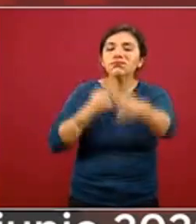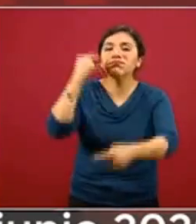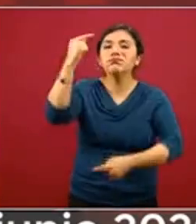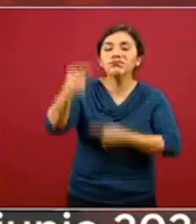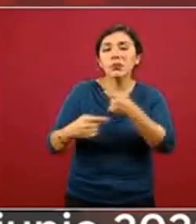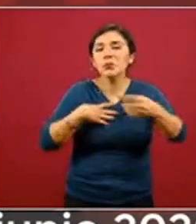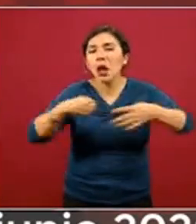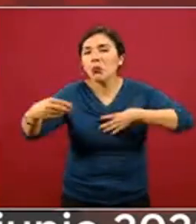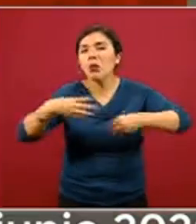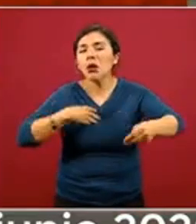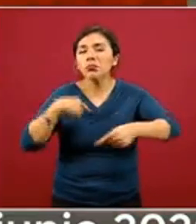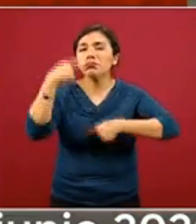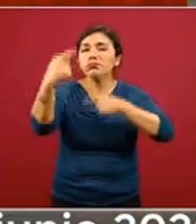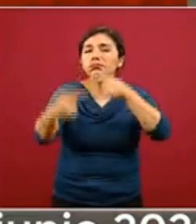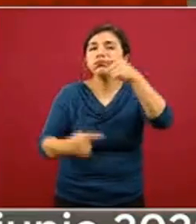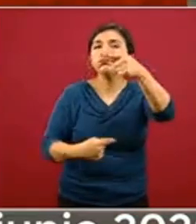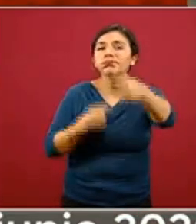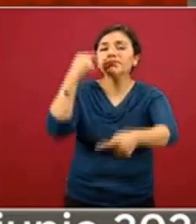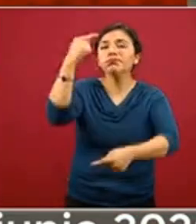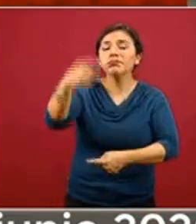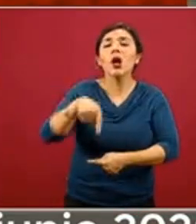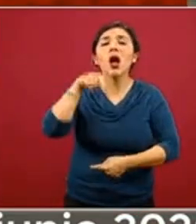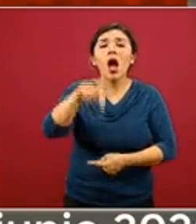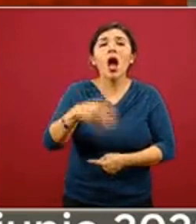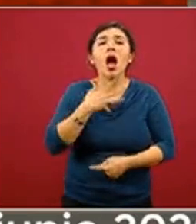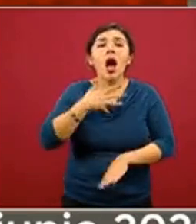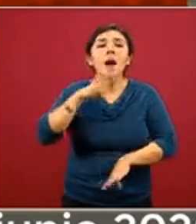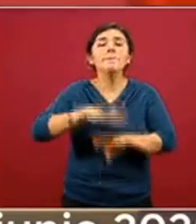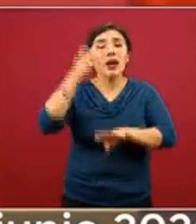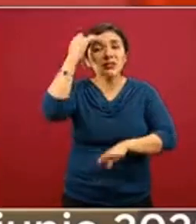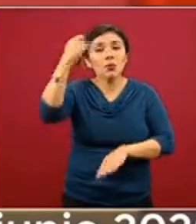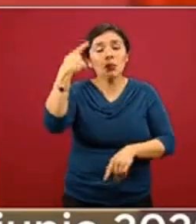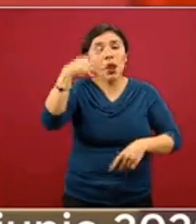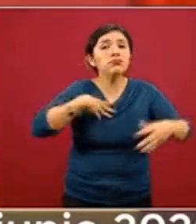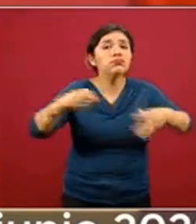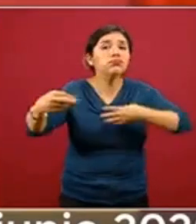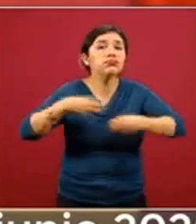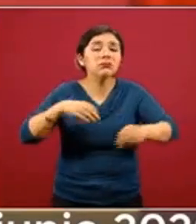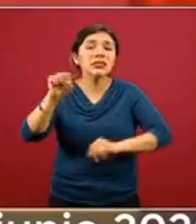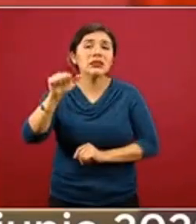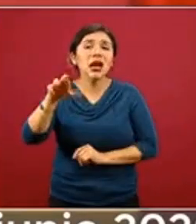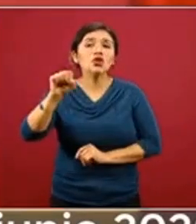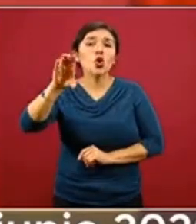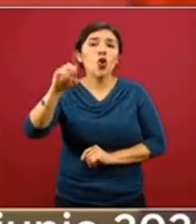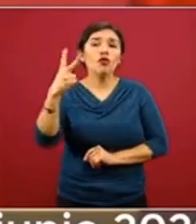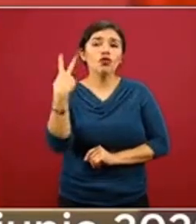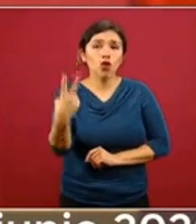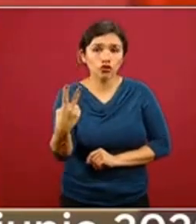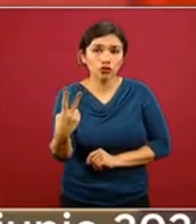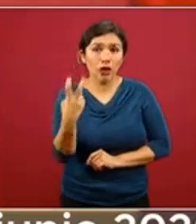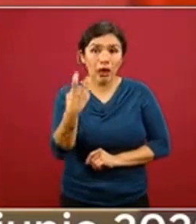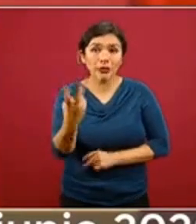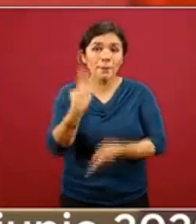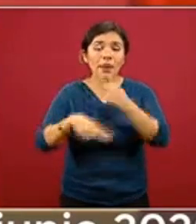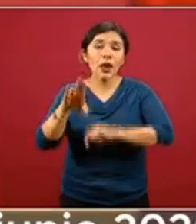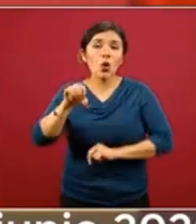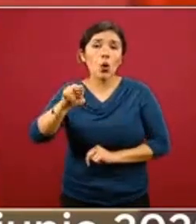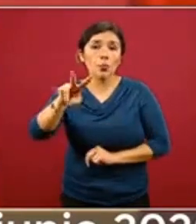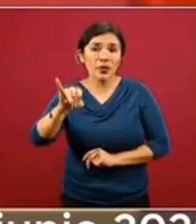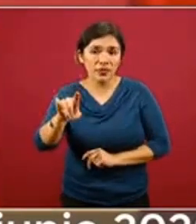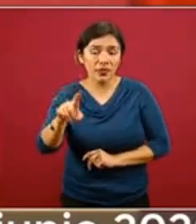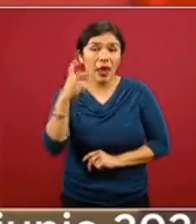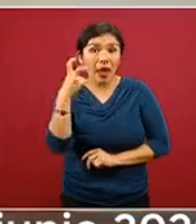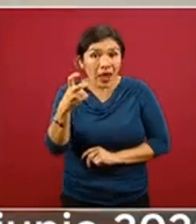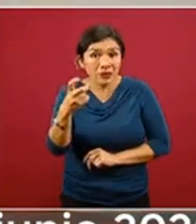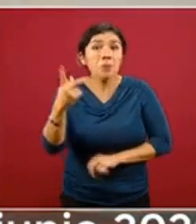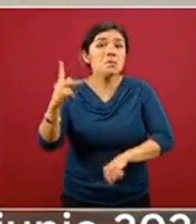términos epidémicos, en donde volvamos a tener periodos de transmisión del virus SARS-CoV-2 causante de COVID. Como